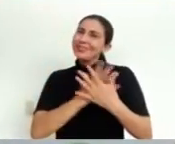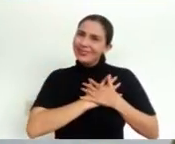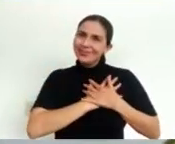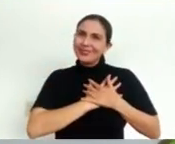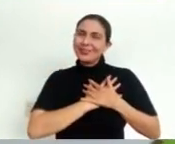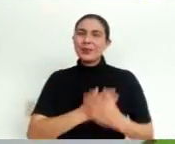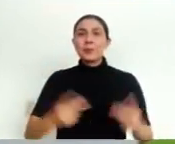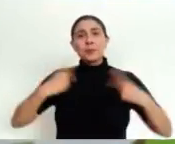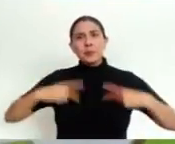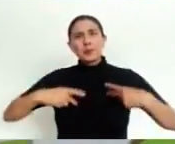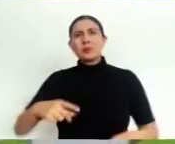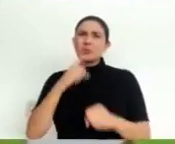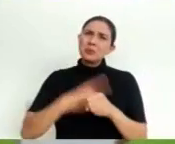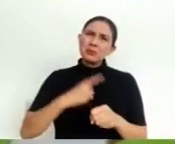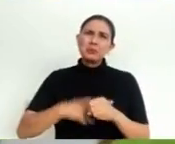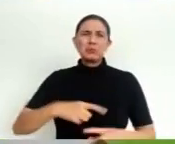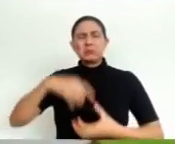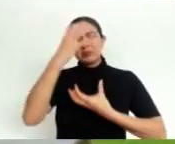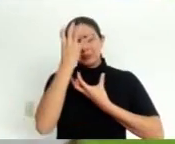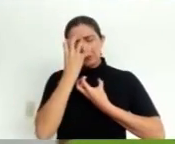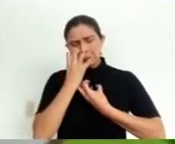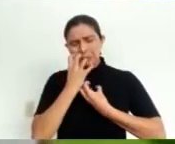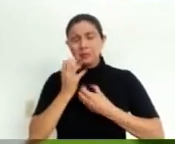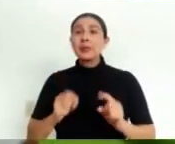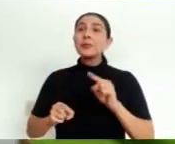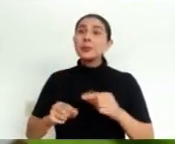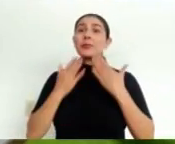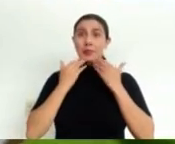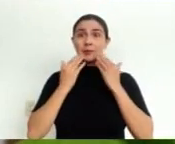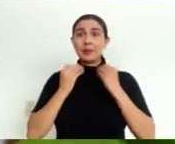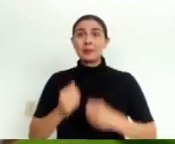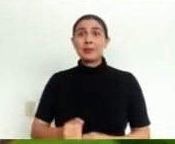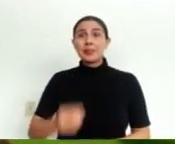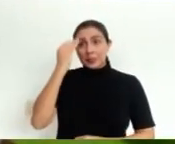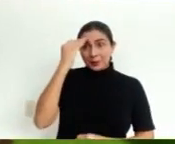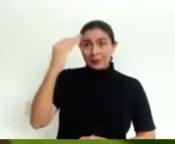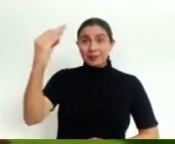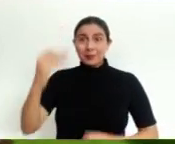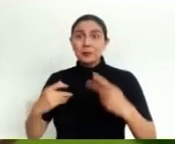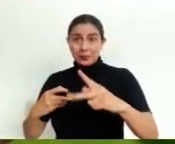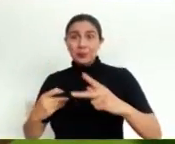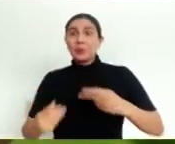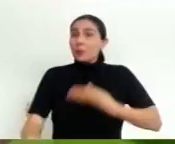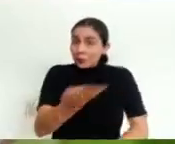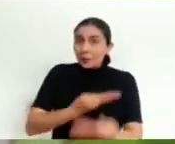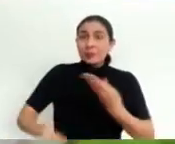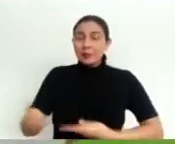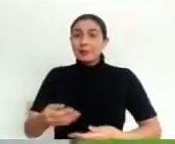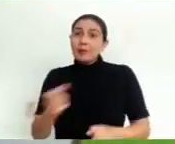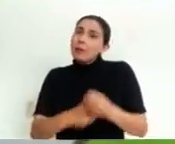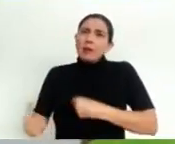están enfermas o tristes. Sé amable y comparte con ellas tu tiempo o hazles un